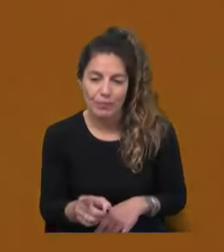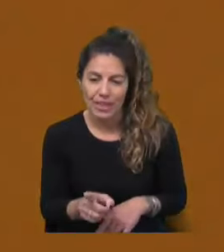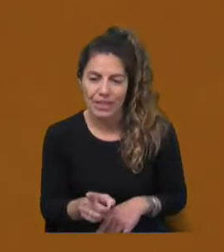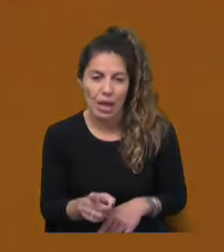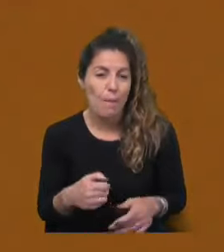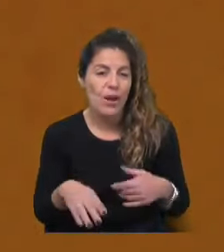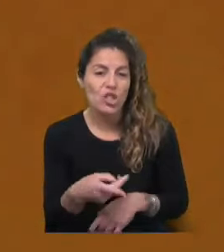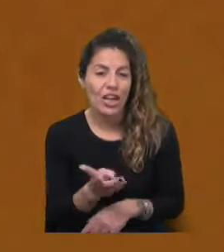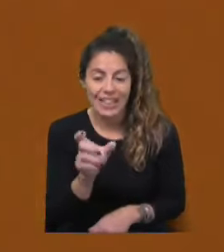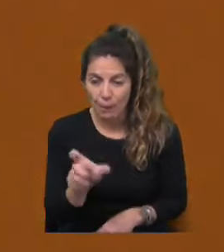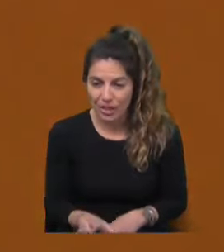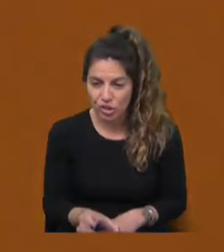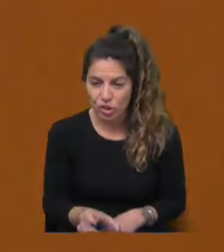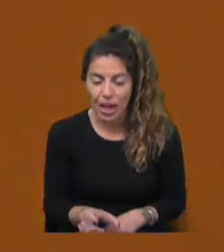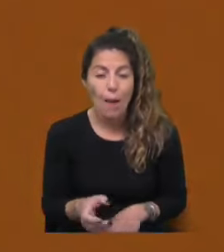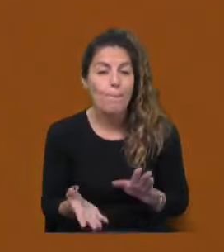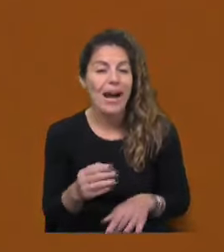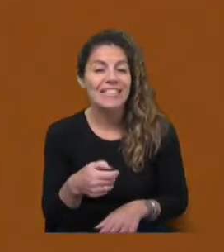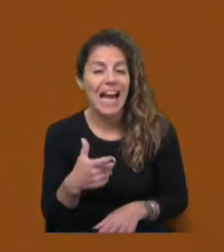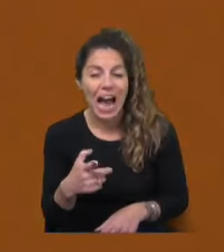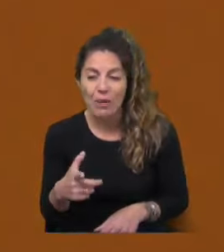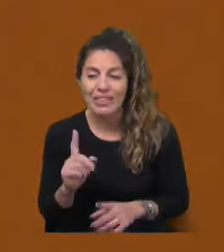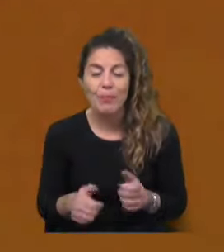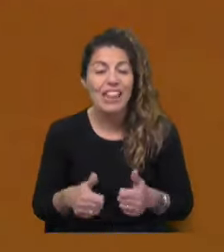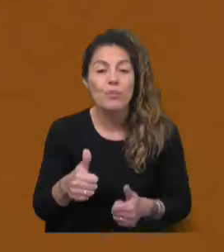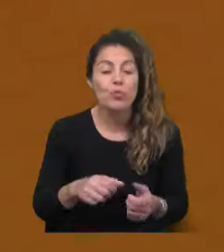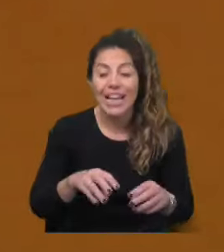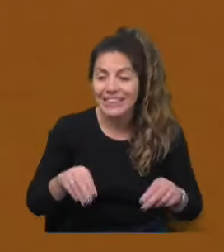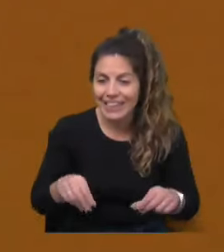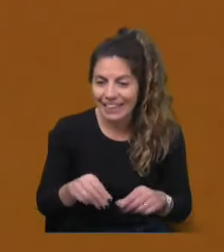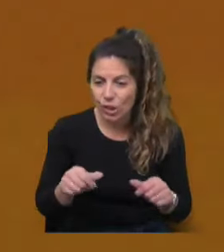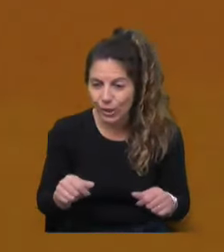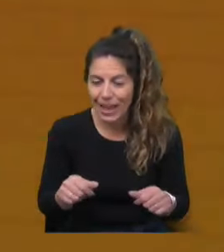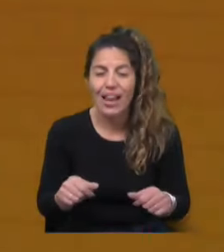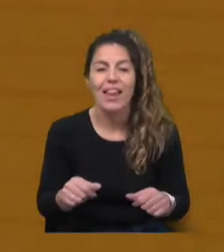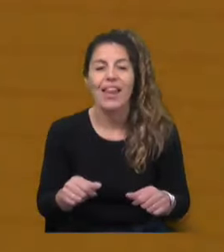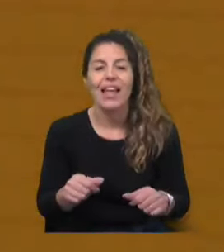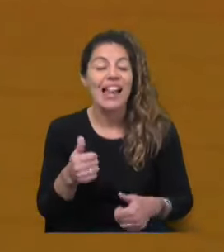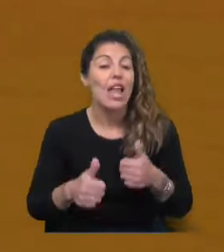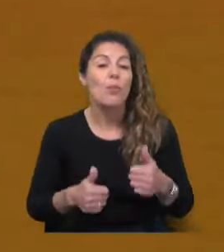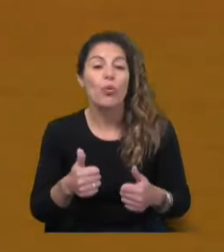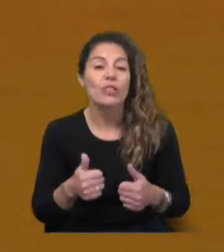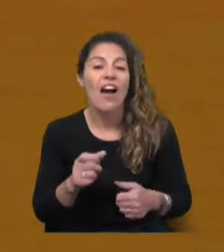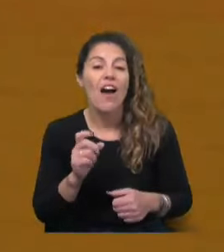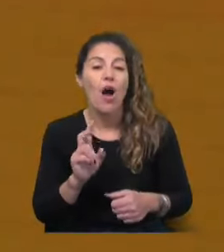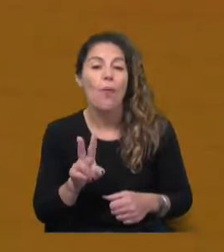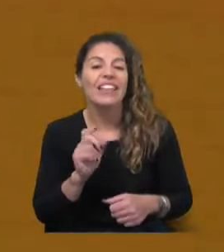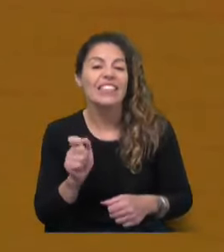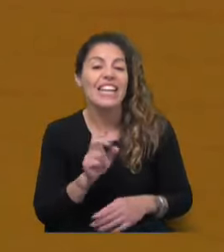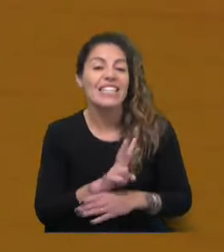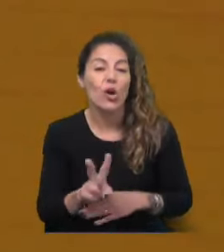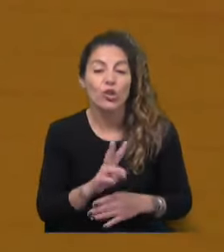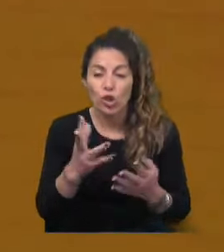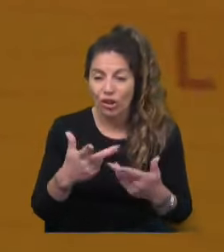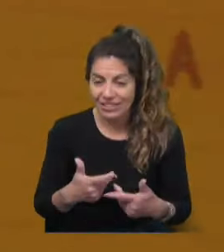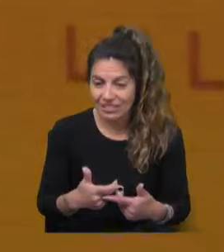mayor cantidad de hombres, mayor cantidad de armas, sino que empieza la disputa territorial, ¿tá? La disputa territorial por ver quién tiene ese control